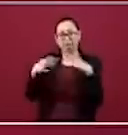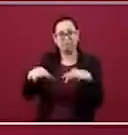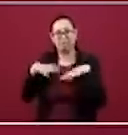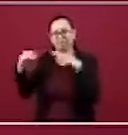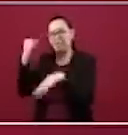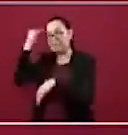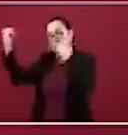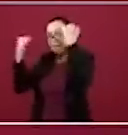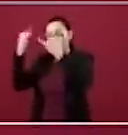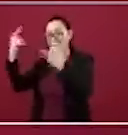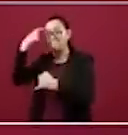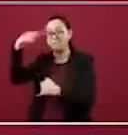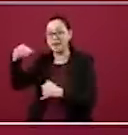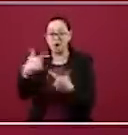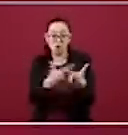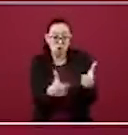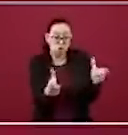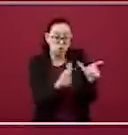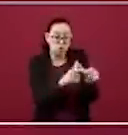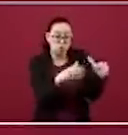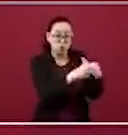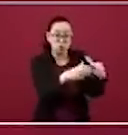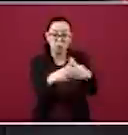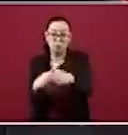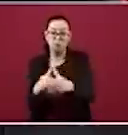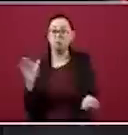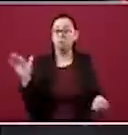a las minorías y para simular.